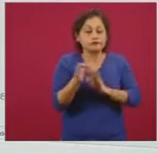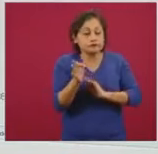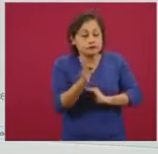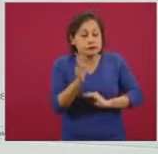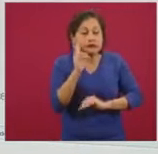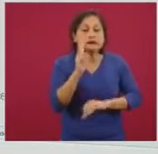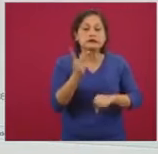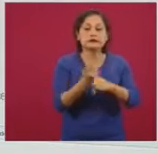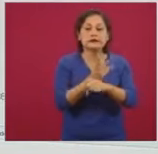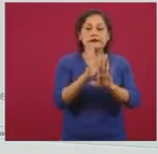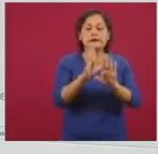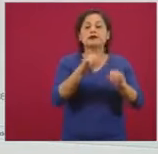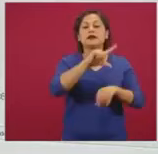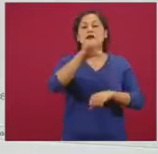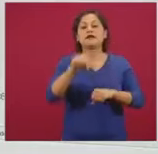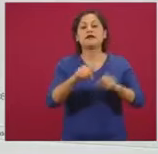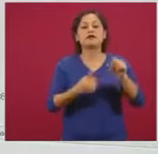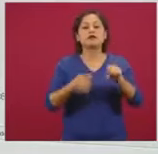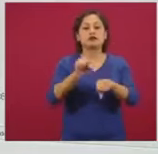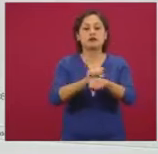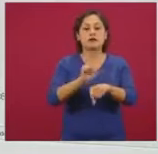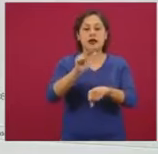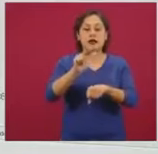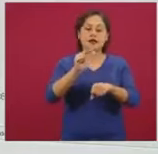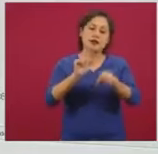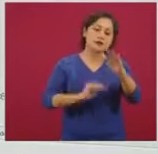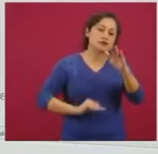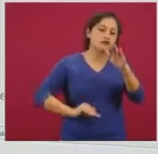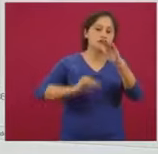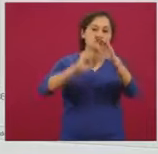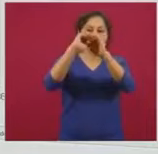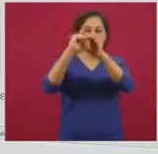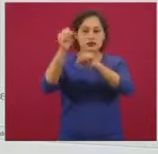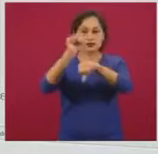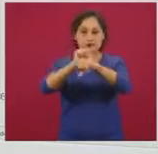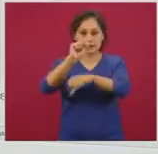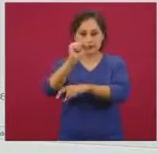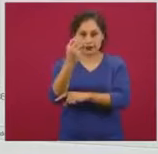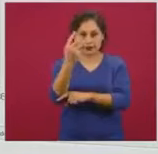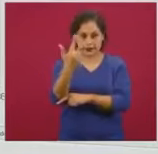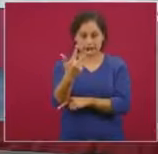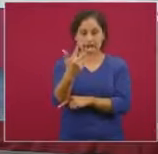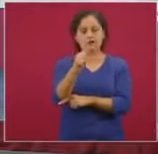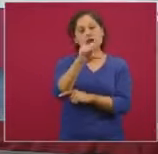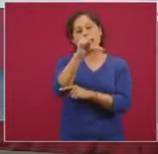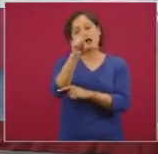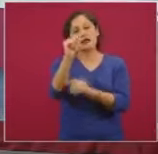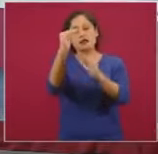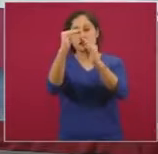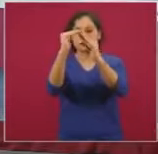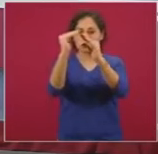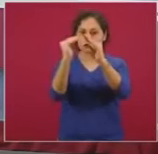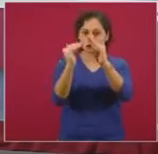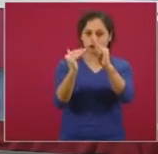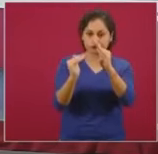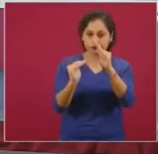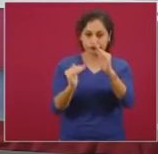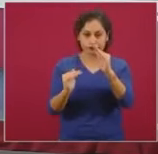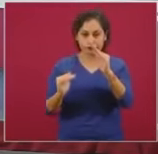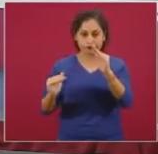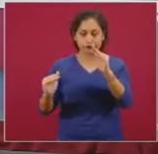más o menos a partir de la semana 18, llegando a un pico máximo en la 23, y un descenso prácticamente estando al